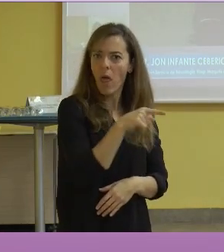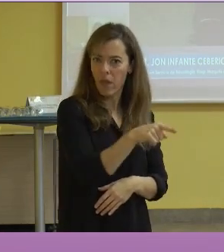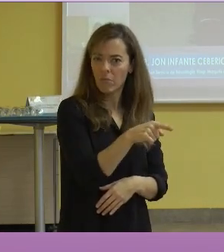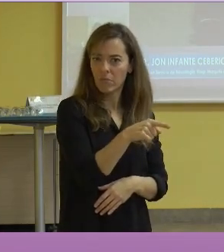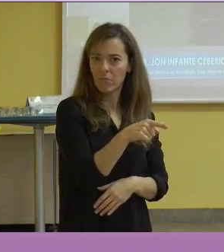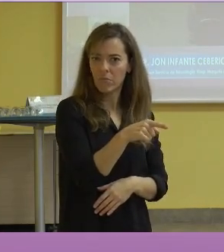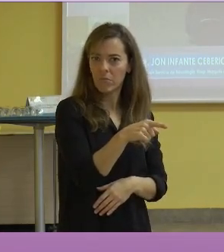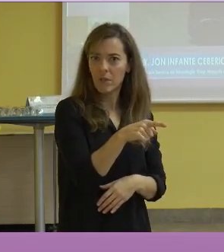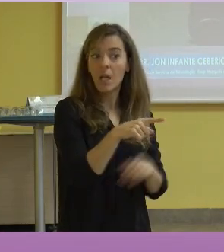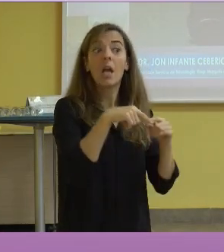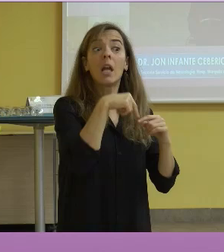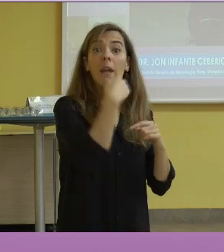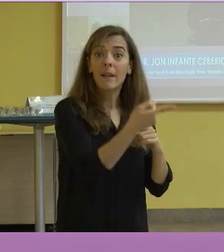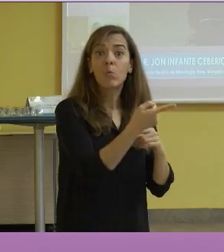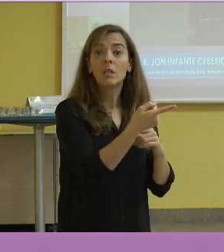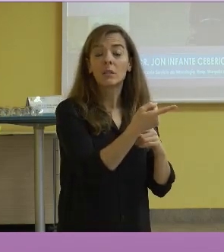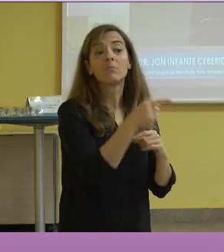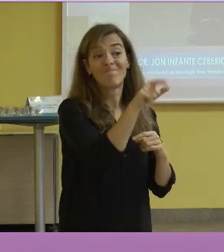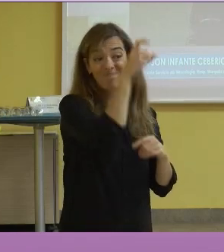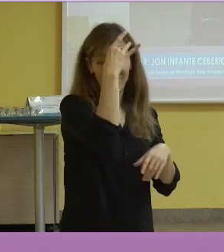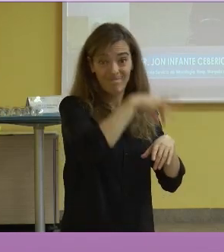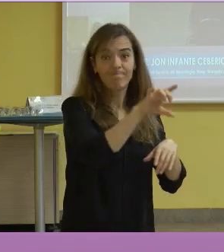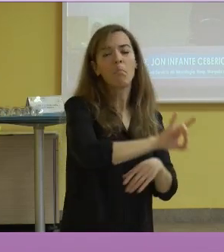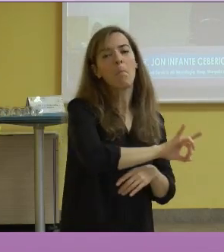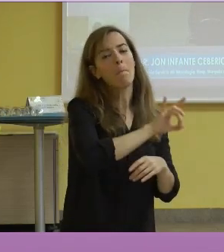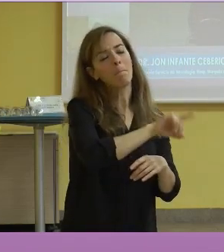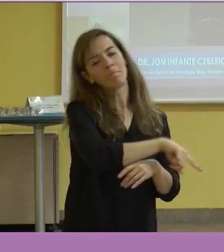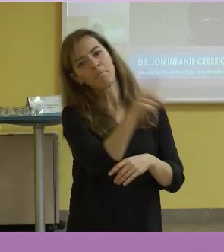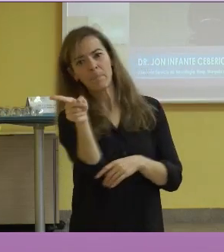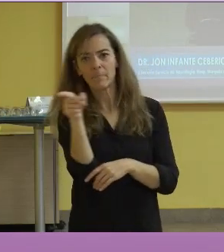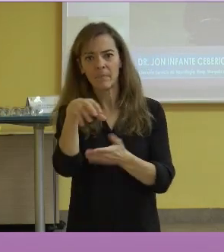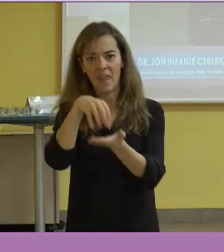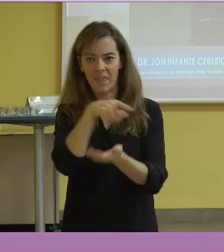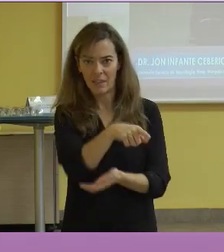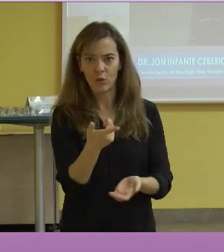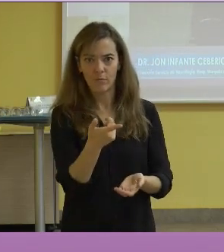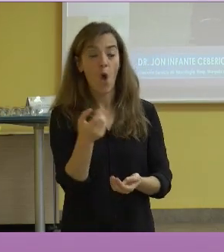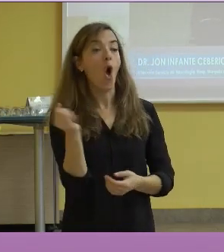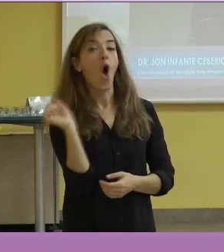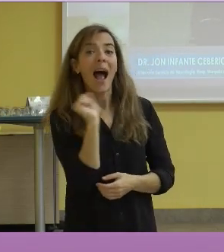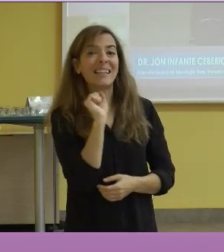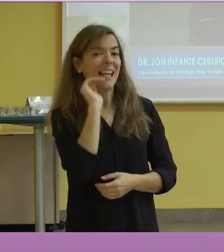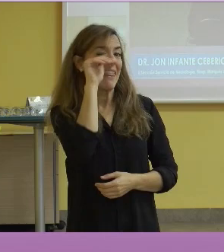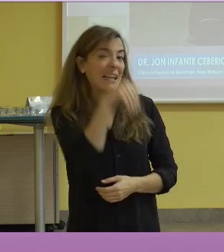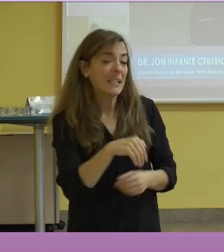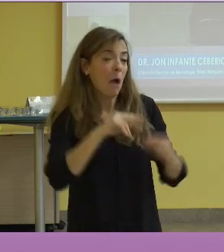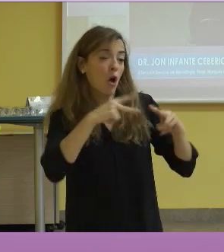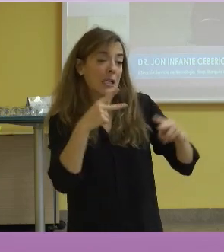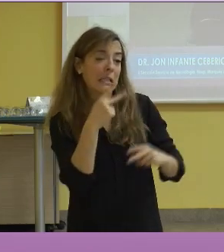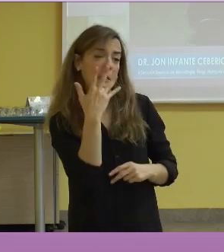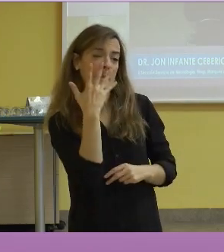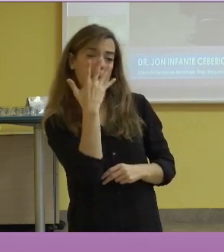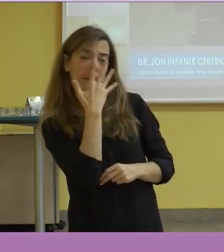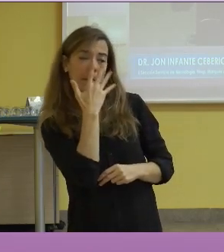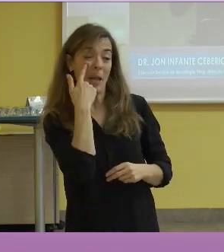veces nos remiten, pues eso, pacientes que no se sospecha una ataxia degenerativa o genética, pero que todas